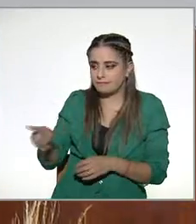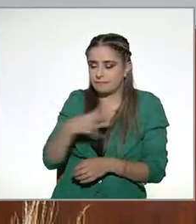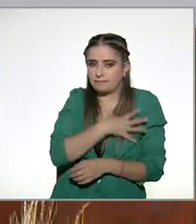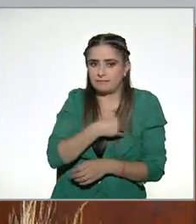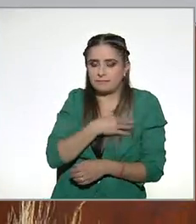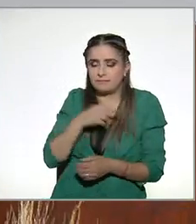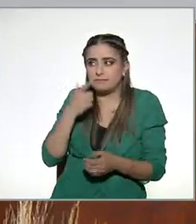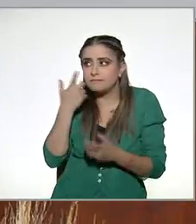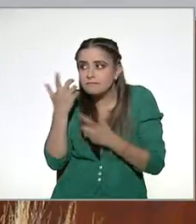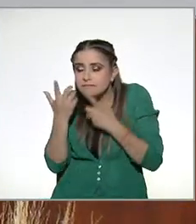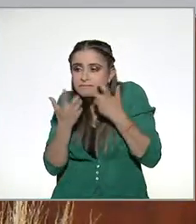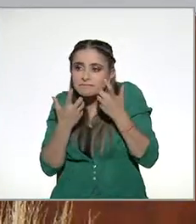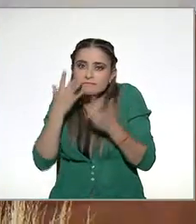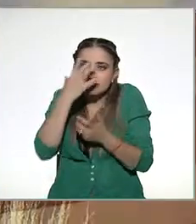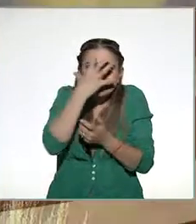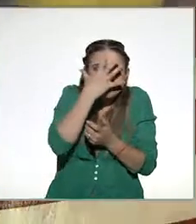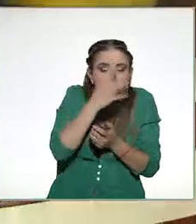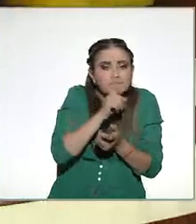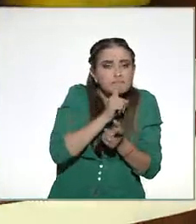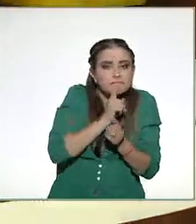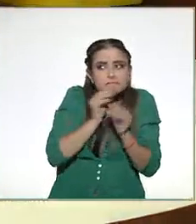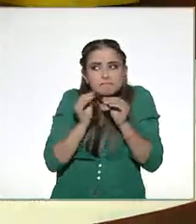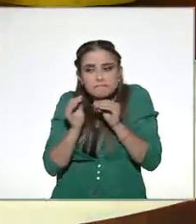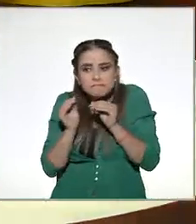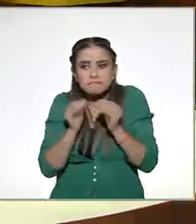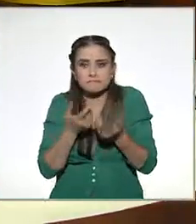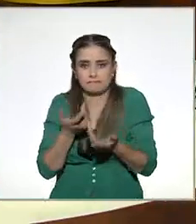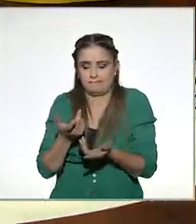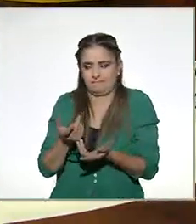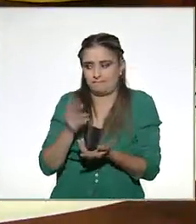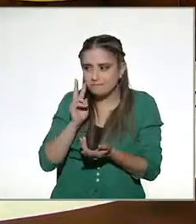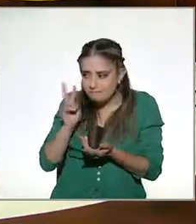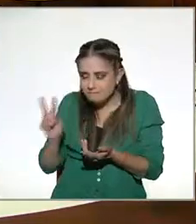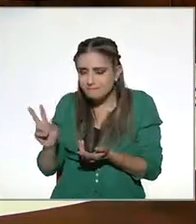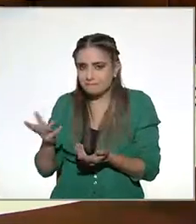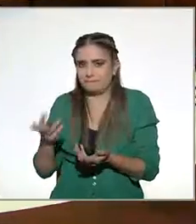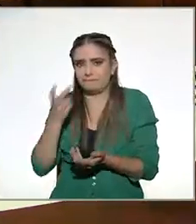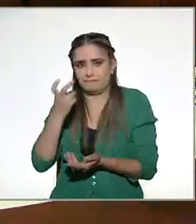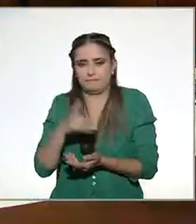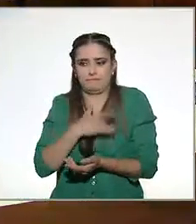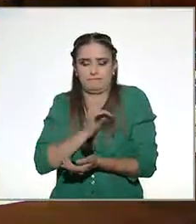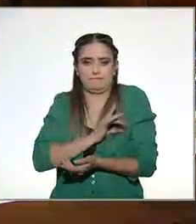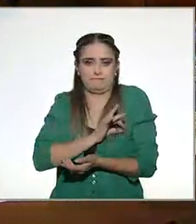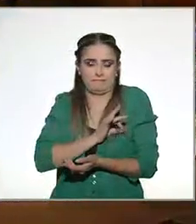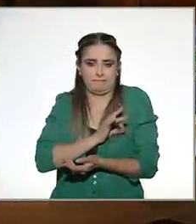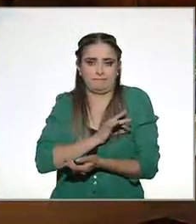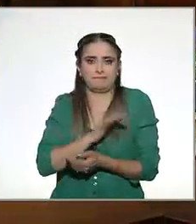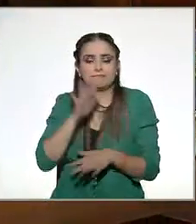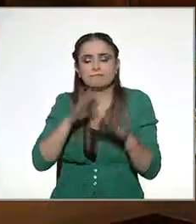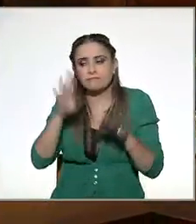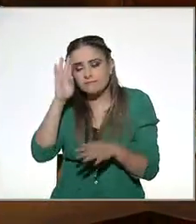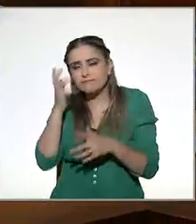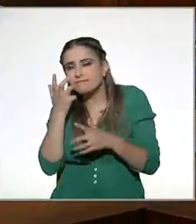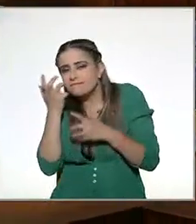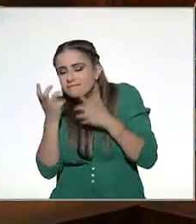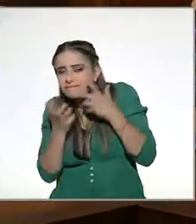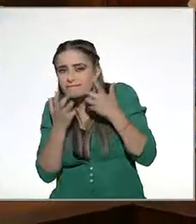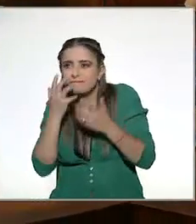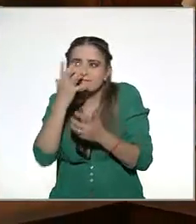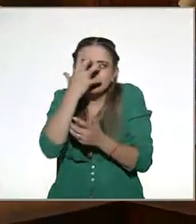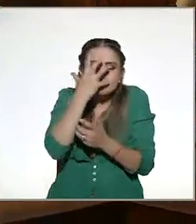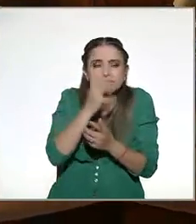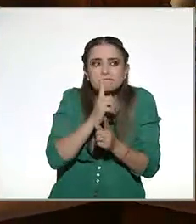vemos demasiado retraído, demasiado introvertido y a veces lo confundimos, tímido, introvertido,